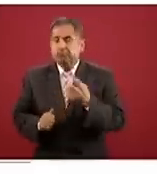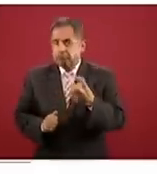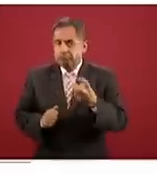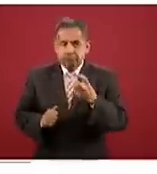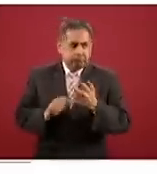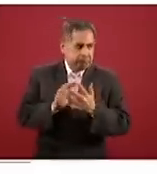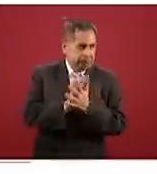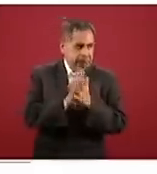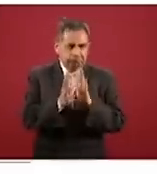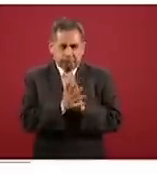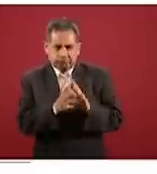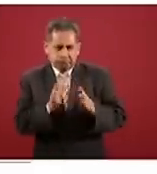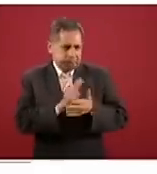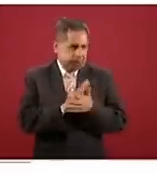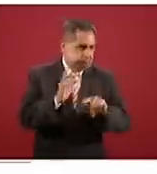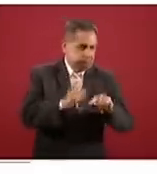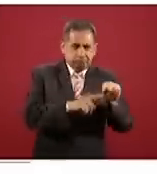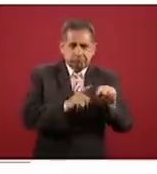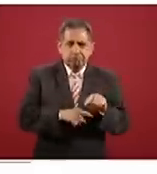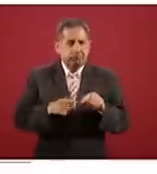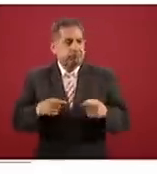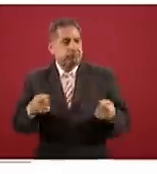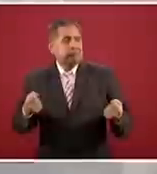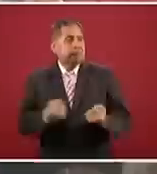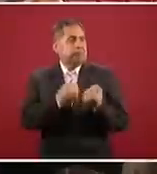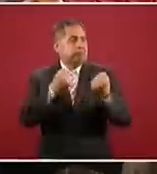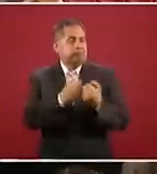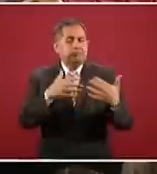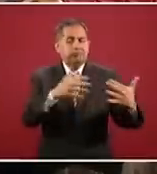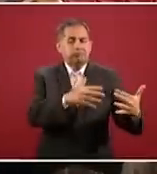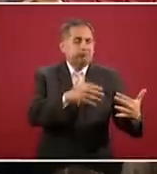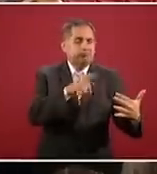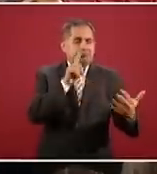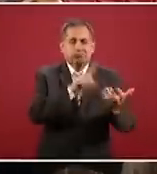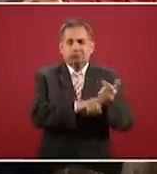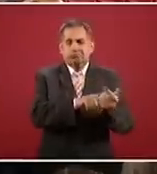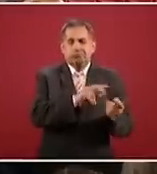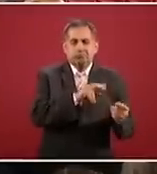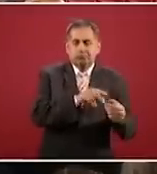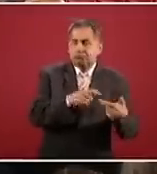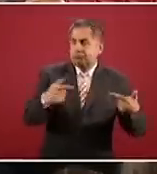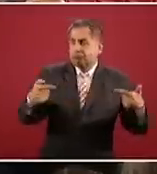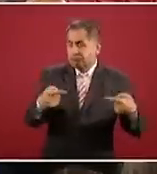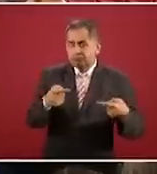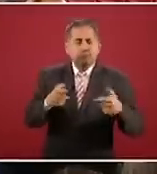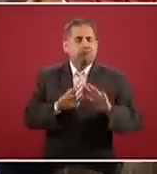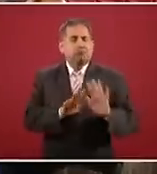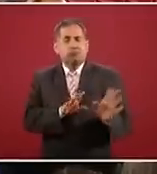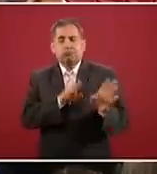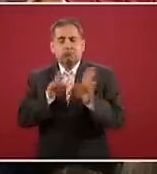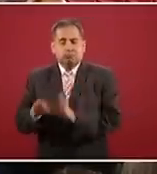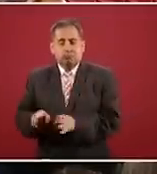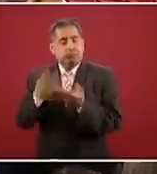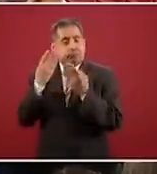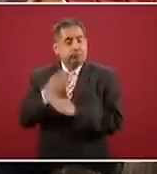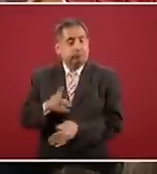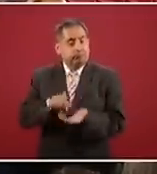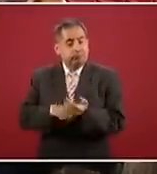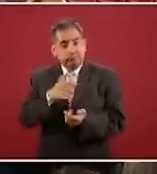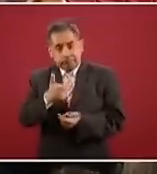al crimen organizado no se da en el ámbito de su fortaleza operativa, sino en el ámbito de su